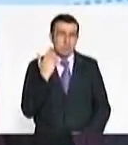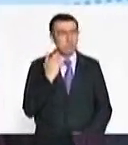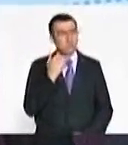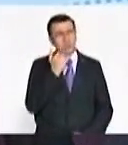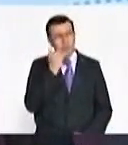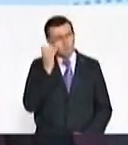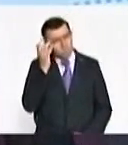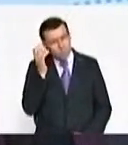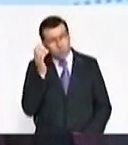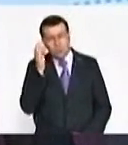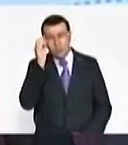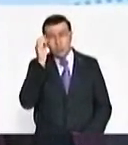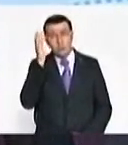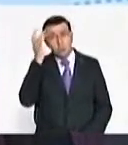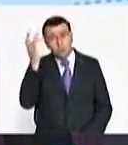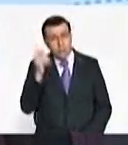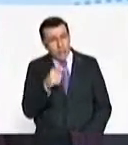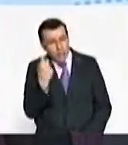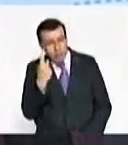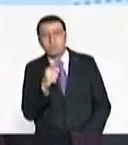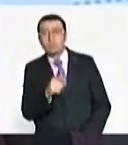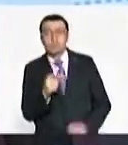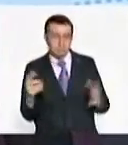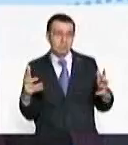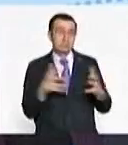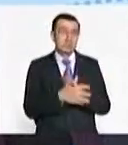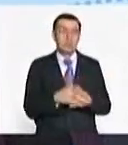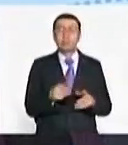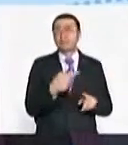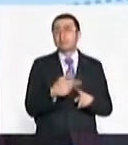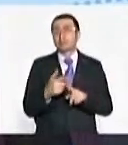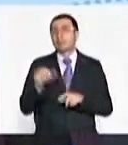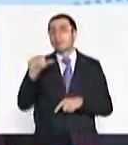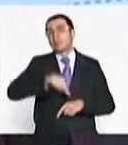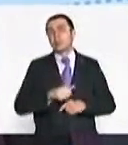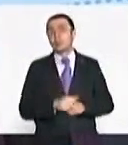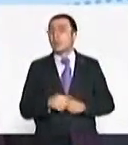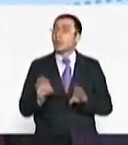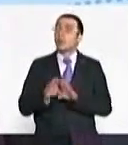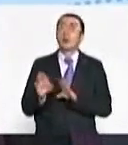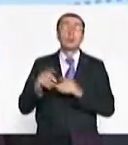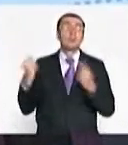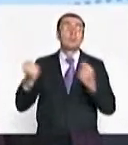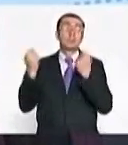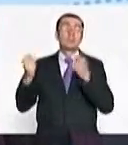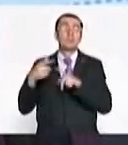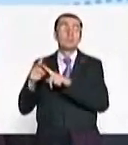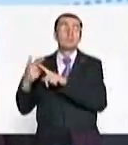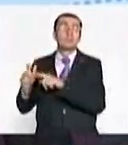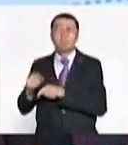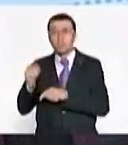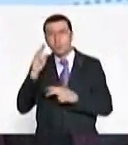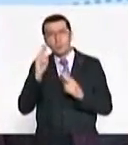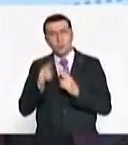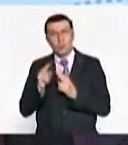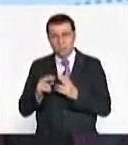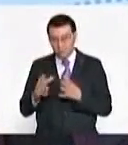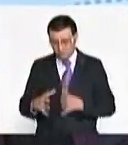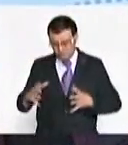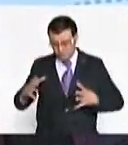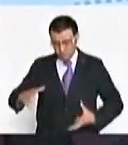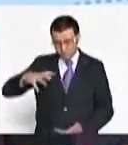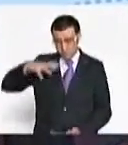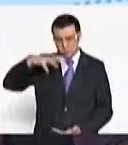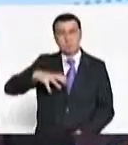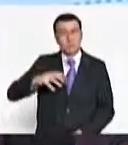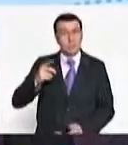cuál fue el error, pues este tipo de suplementos o estas combinaciones inadecuadas. Asimismo, en el mercado ustedes conocen los tarros que venden en las